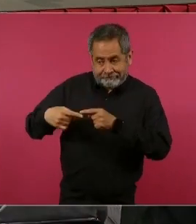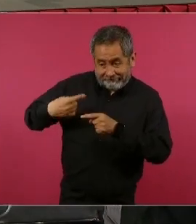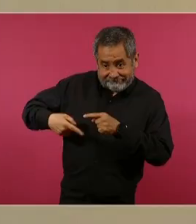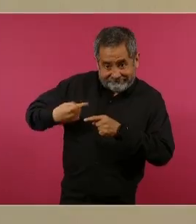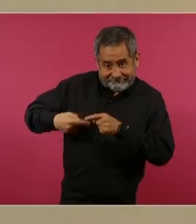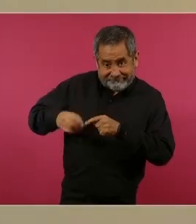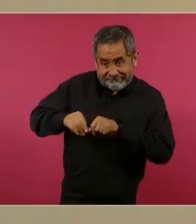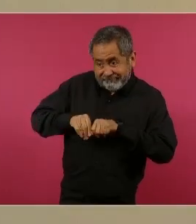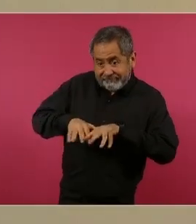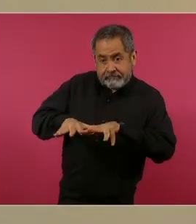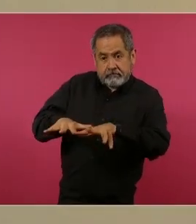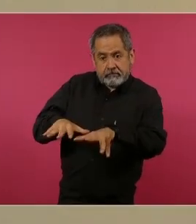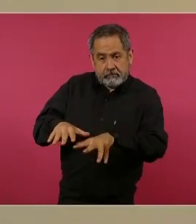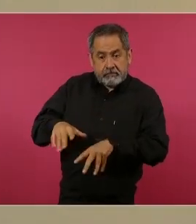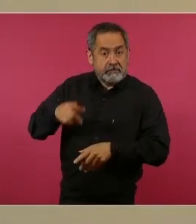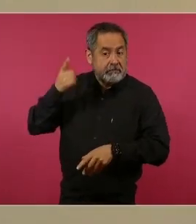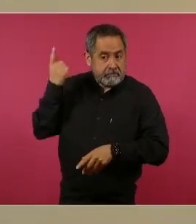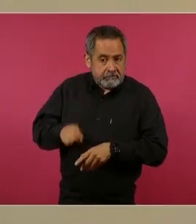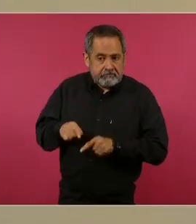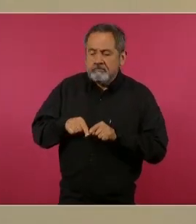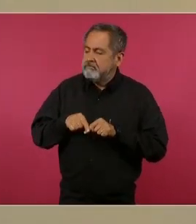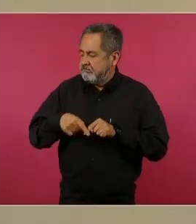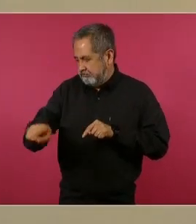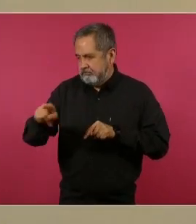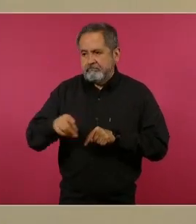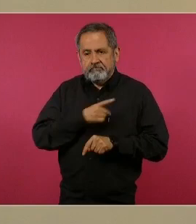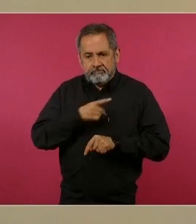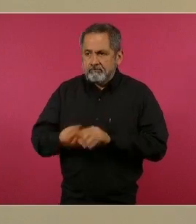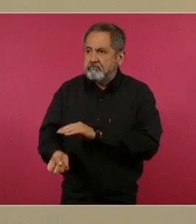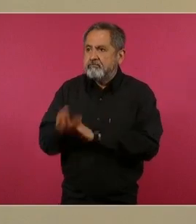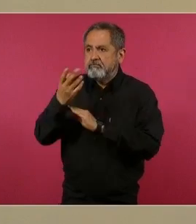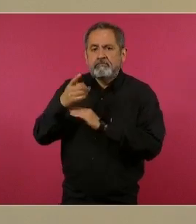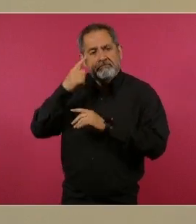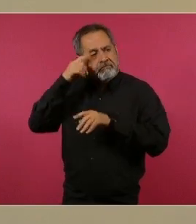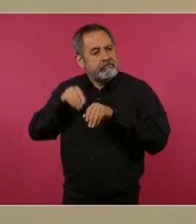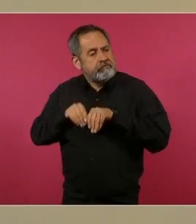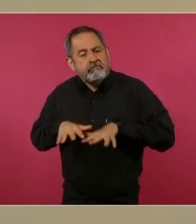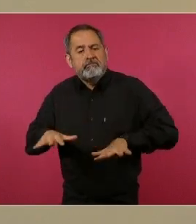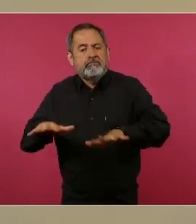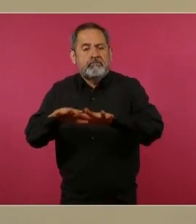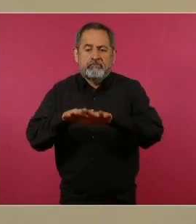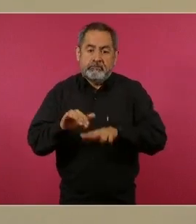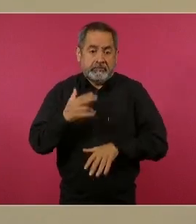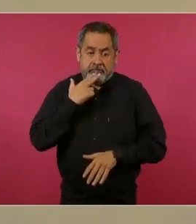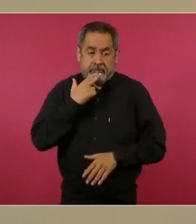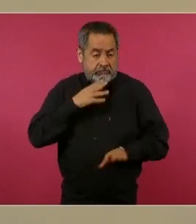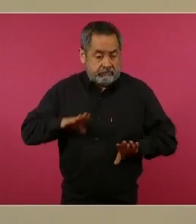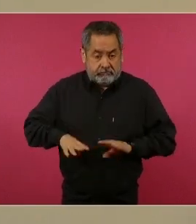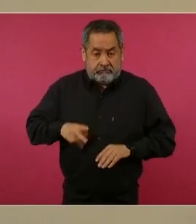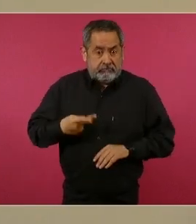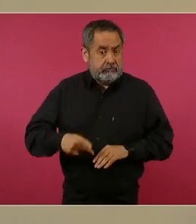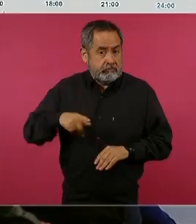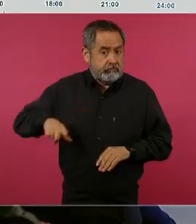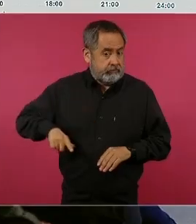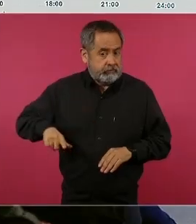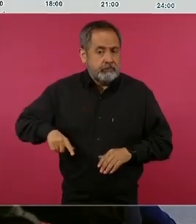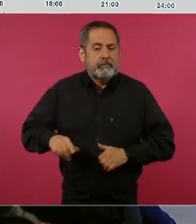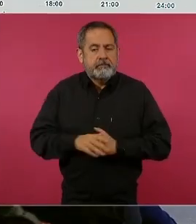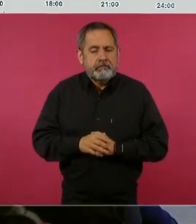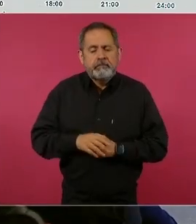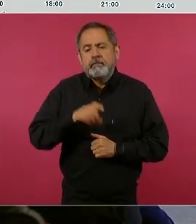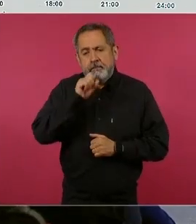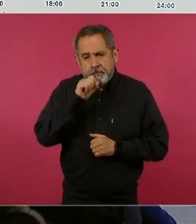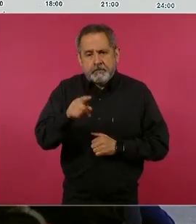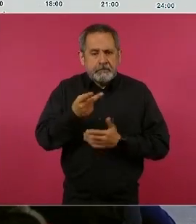un sentido social y protección civil. Adicionalmente, se ha hecho la